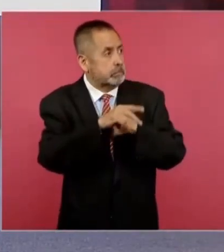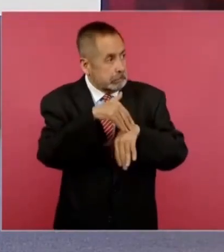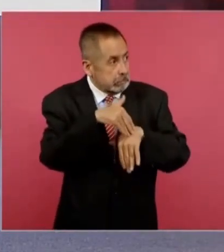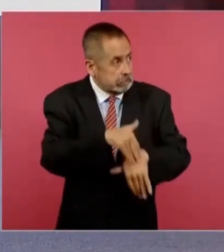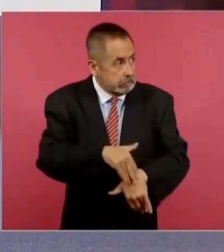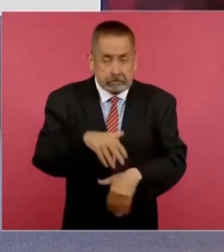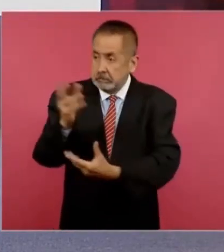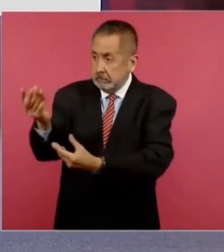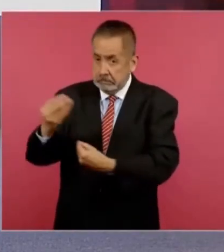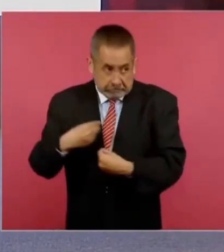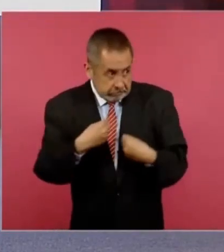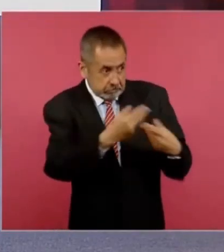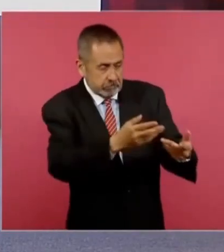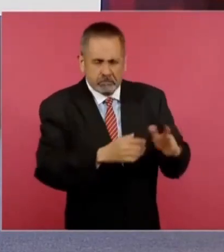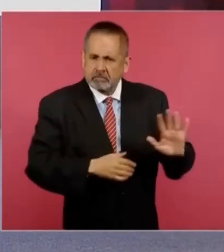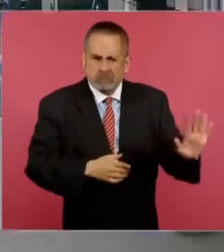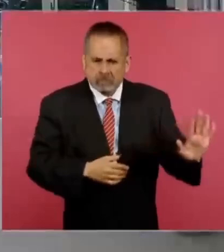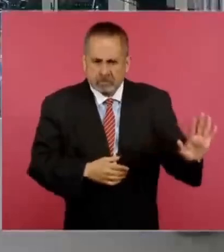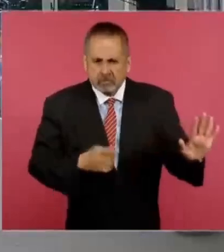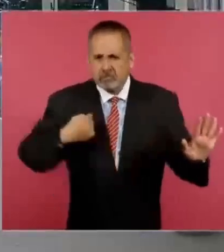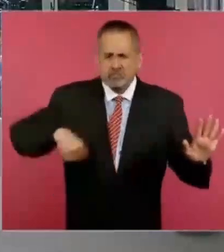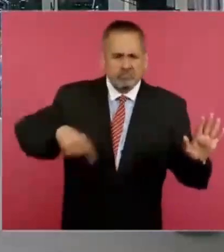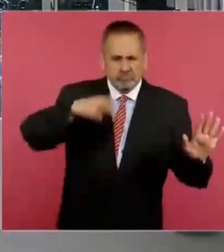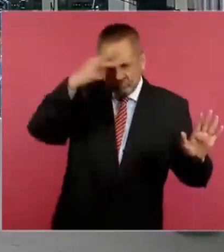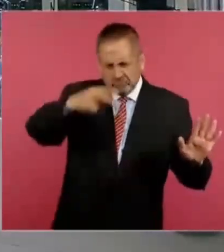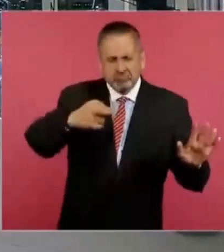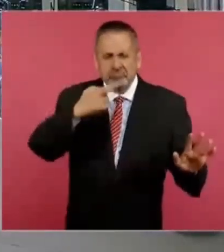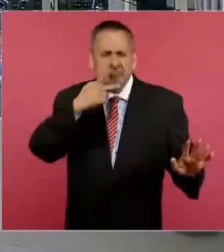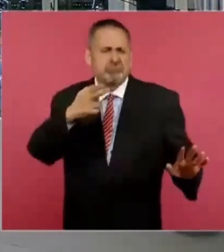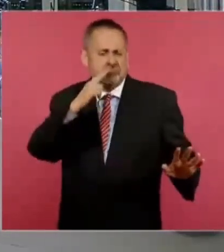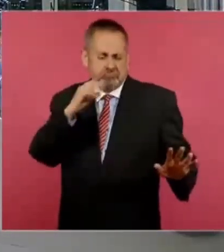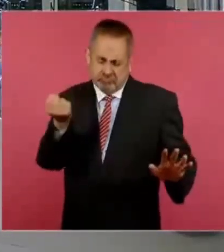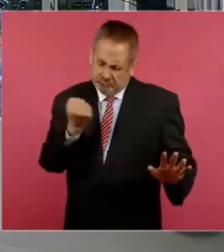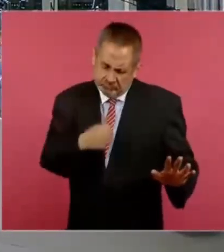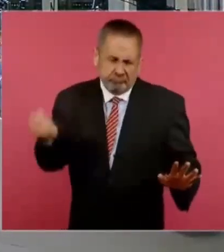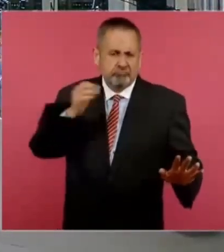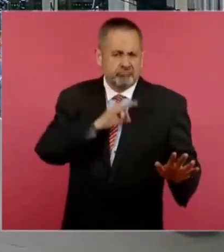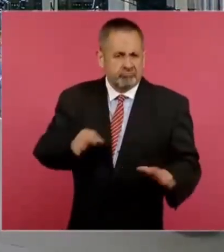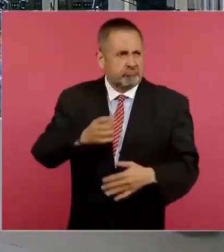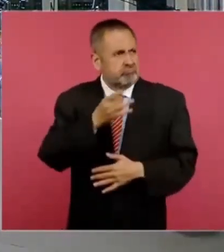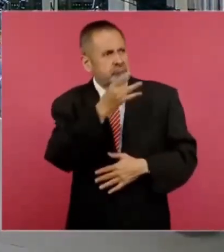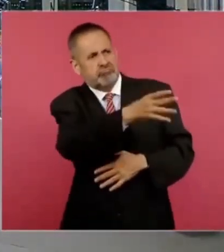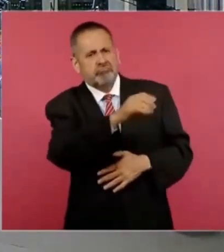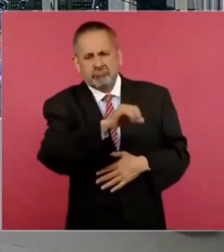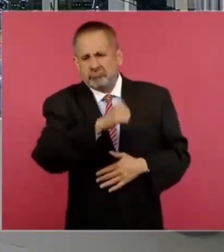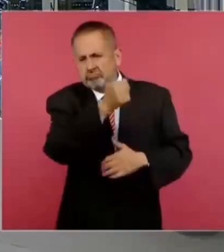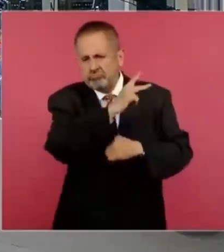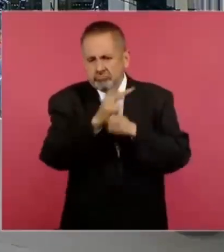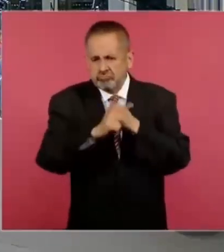podemos hacer todo mejor que cualquier otro país.